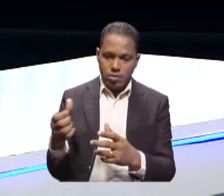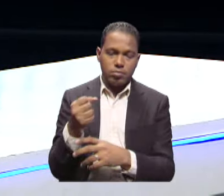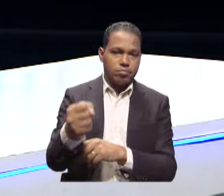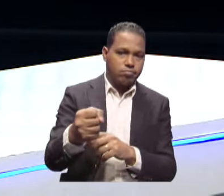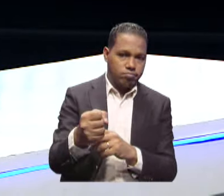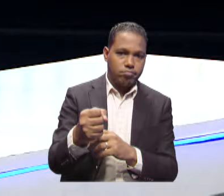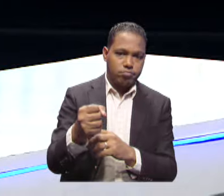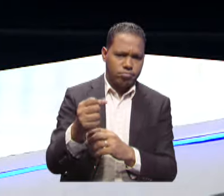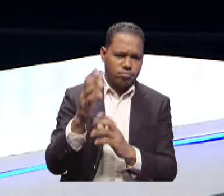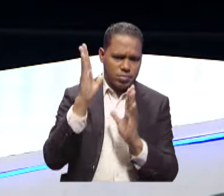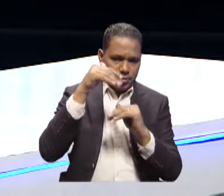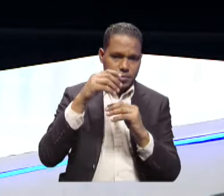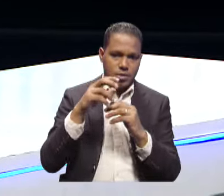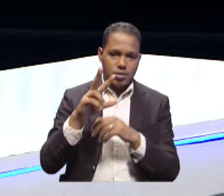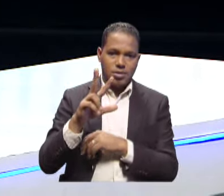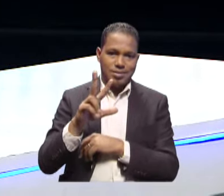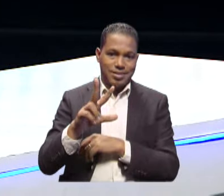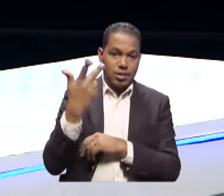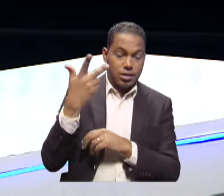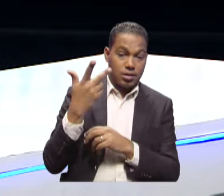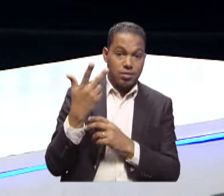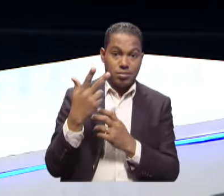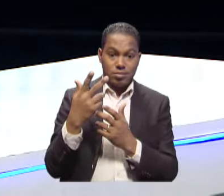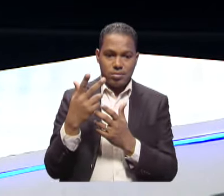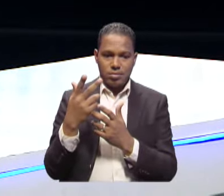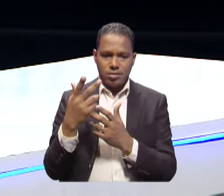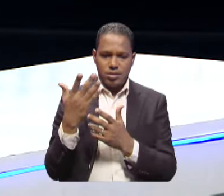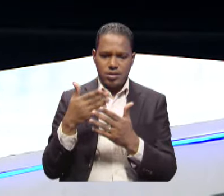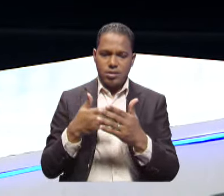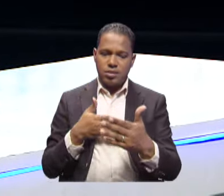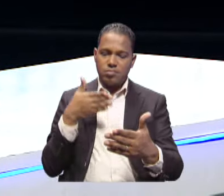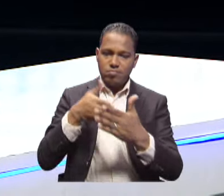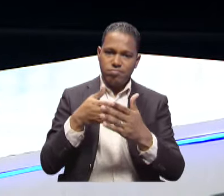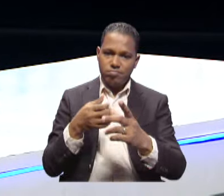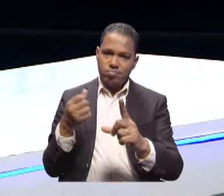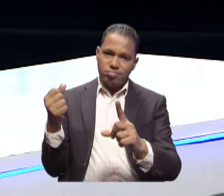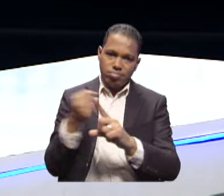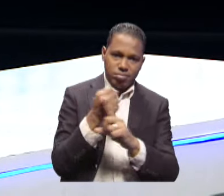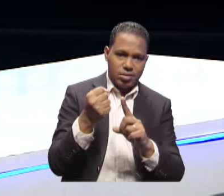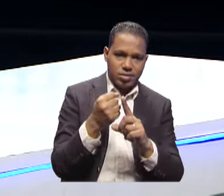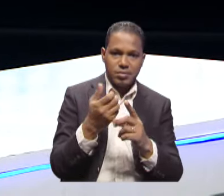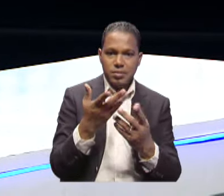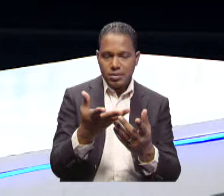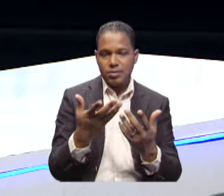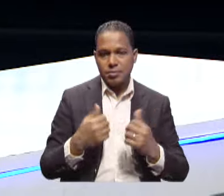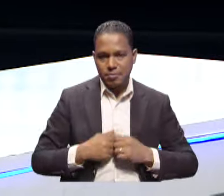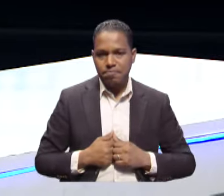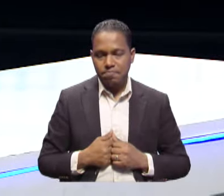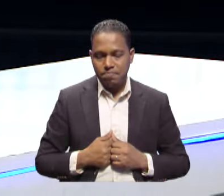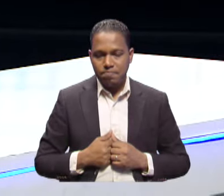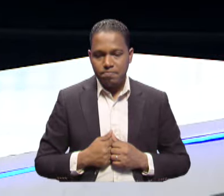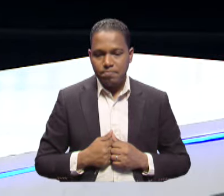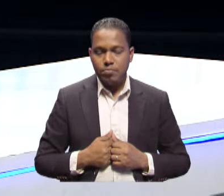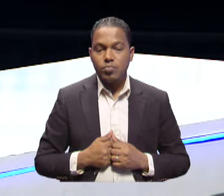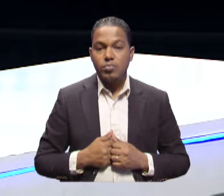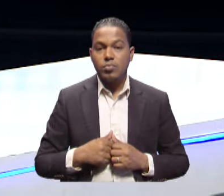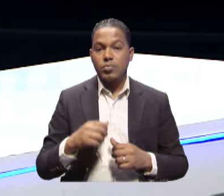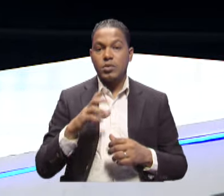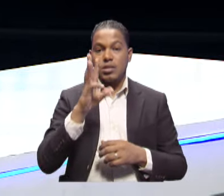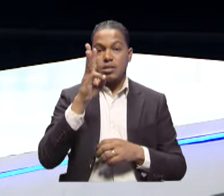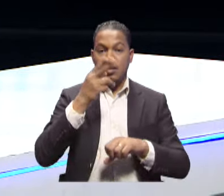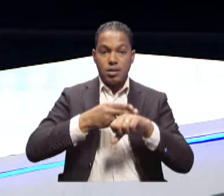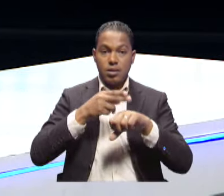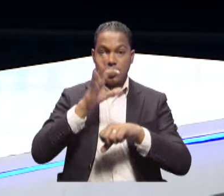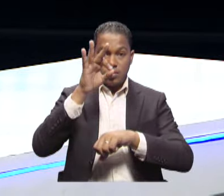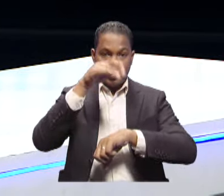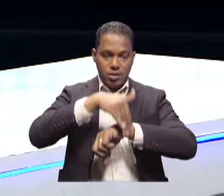manos terceras las que arremeten contra este este desaprensivo social 6 de la tarde no se olvide